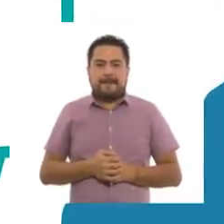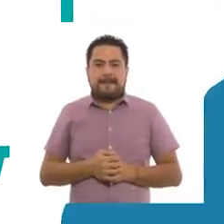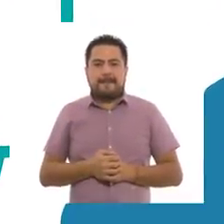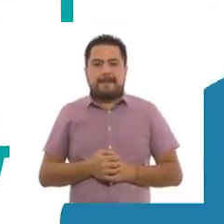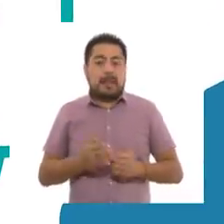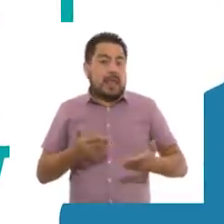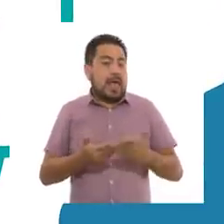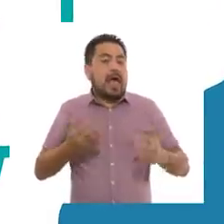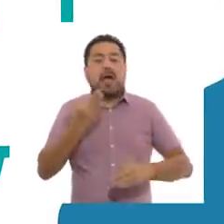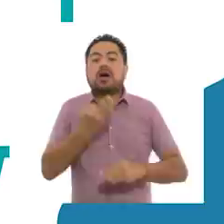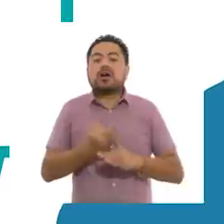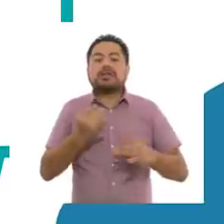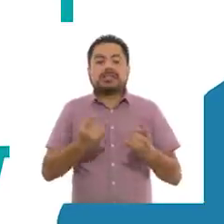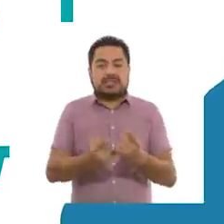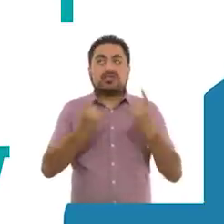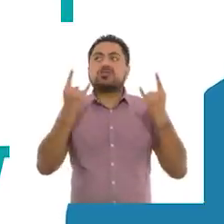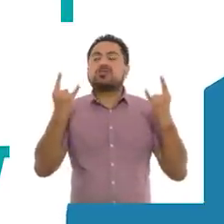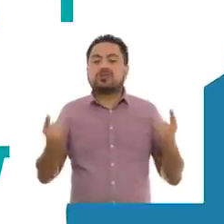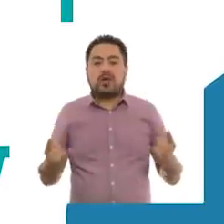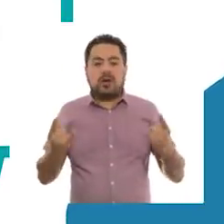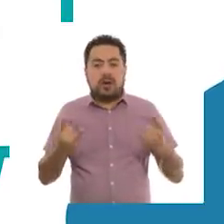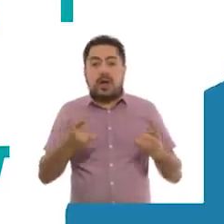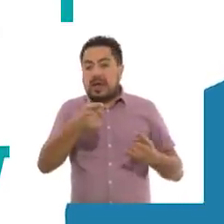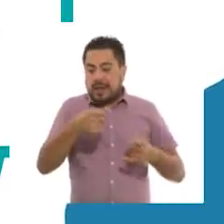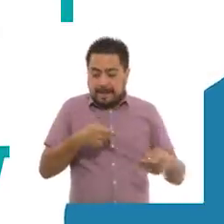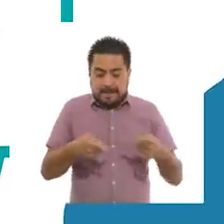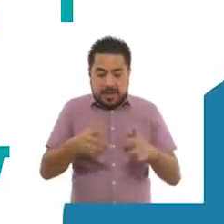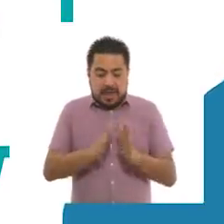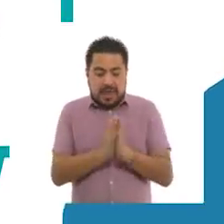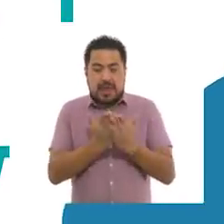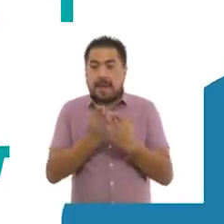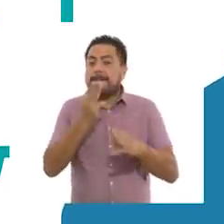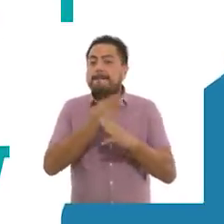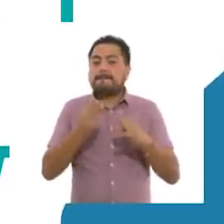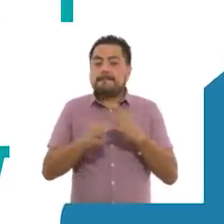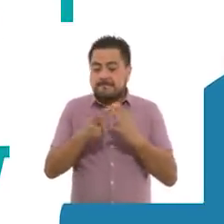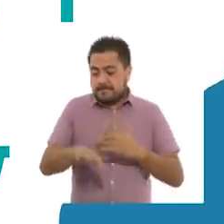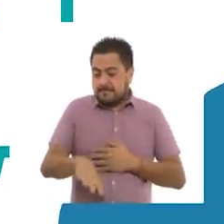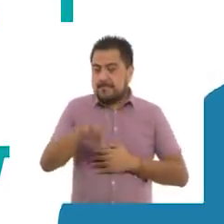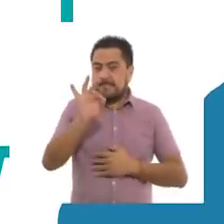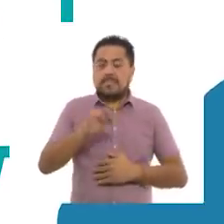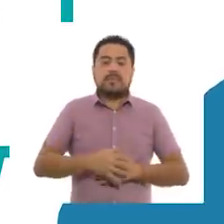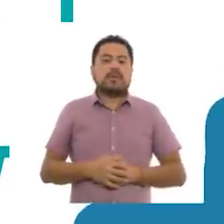A continuación, historia. Ve preparando tus libros y material.